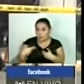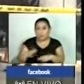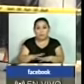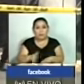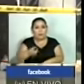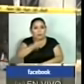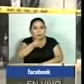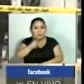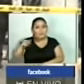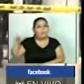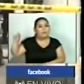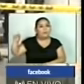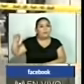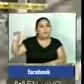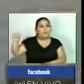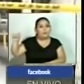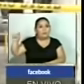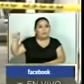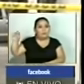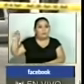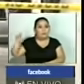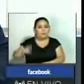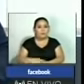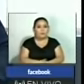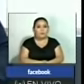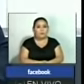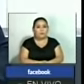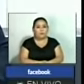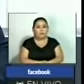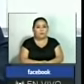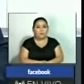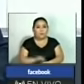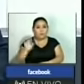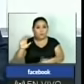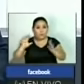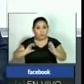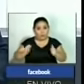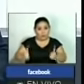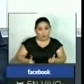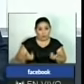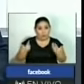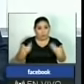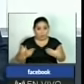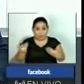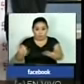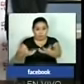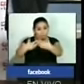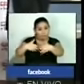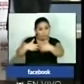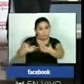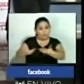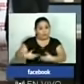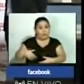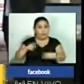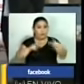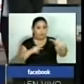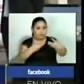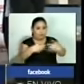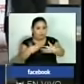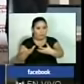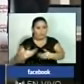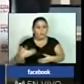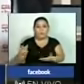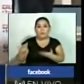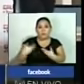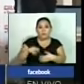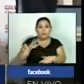Para Noticiero Hechos, Néstor Hernández. El gobierno recibió de las empresas Galvaniza y Ferrocentro un donativo de